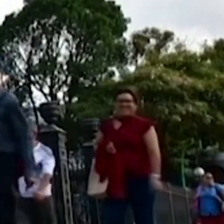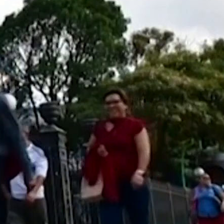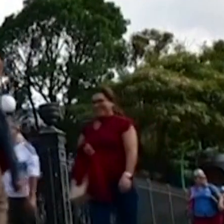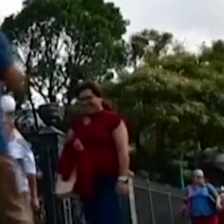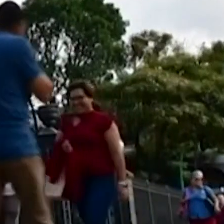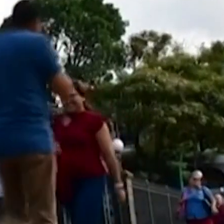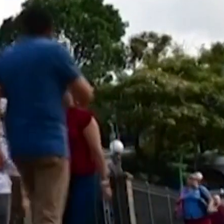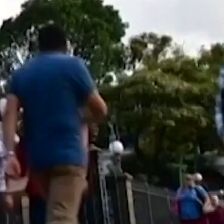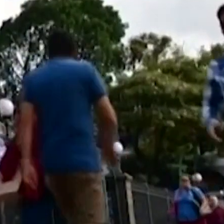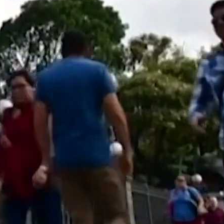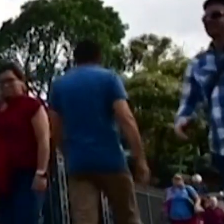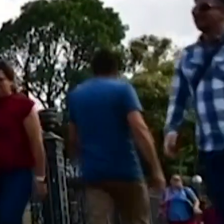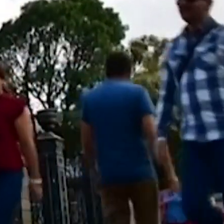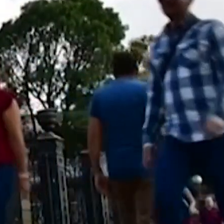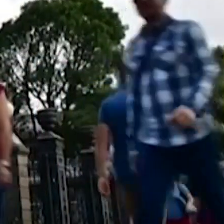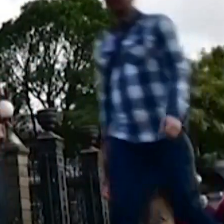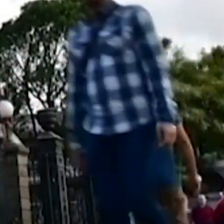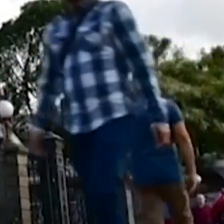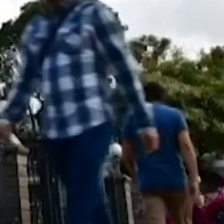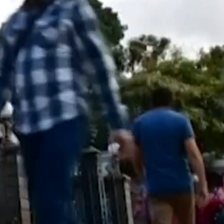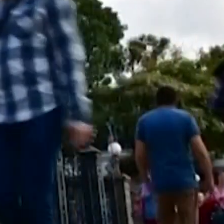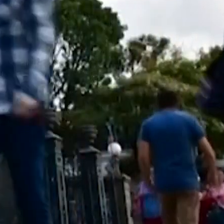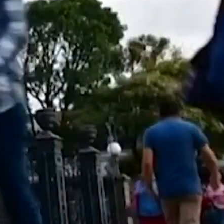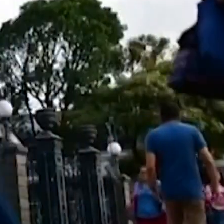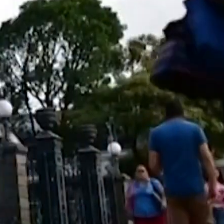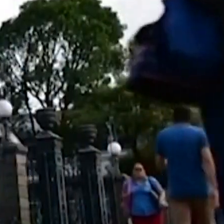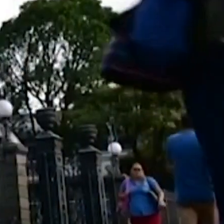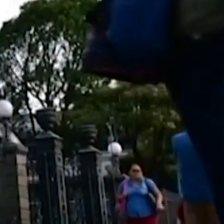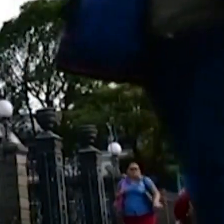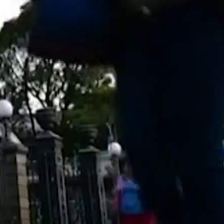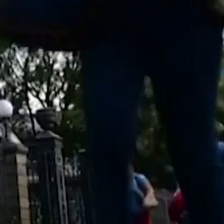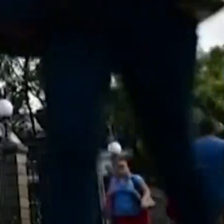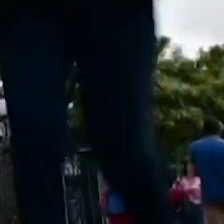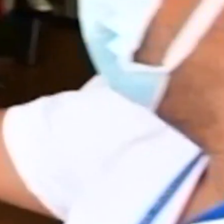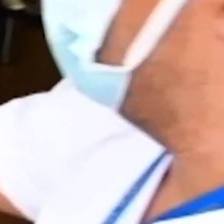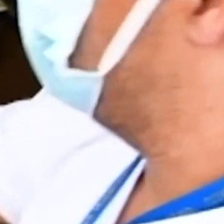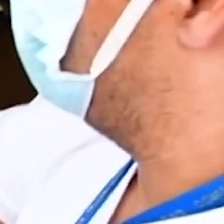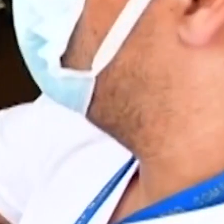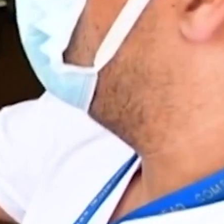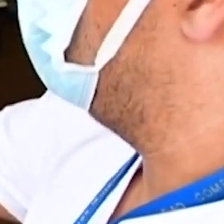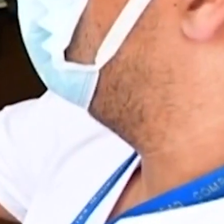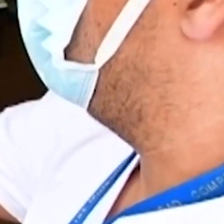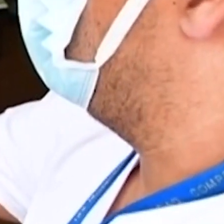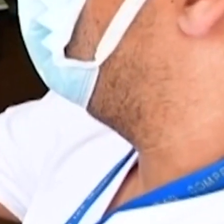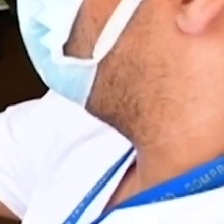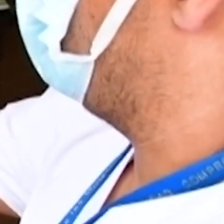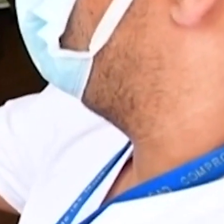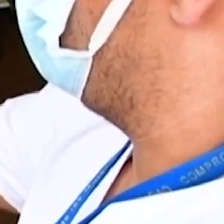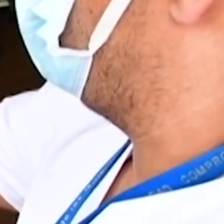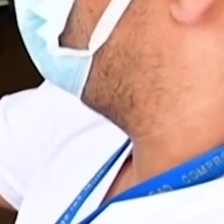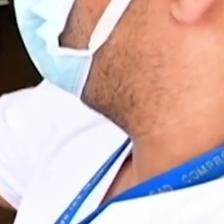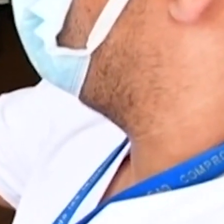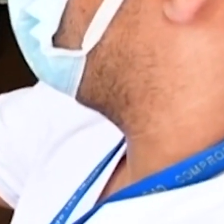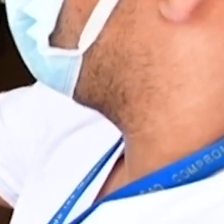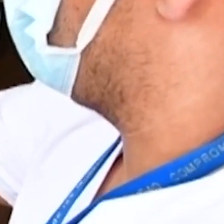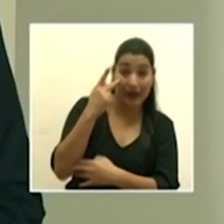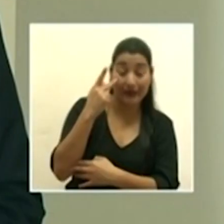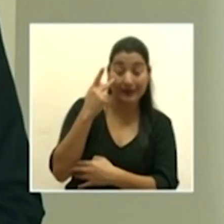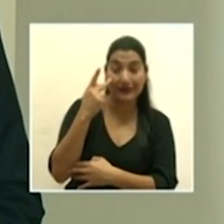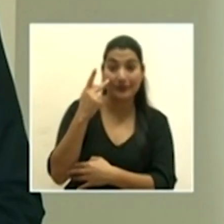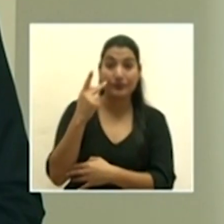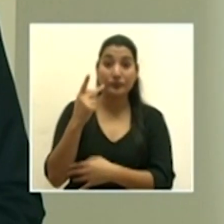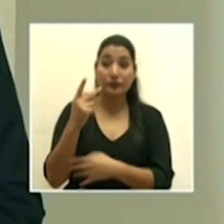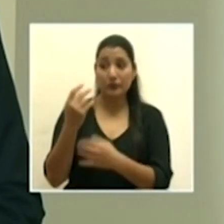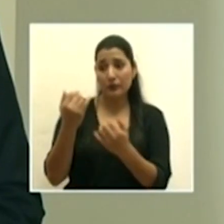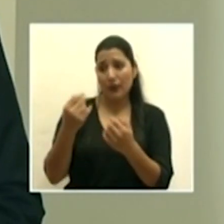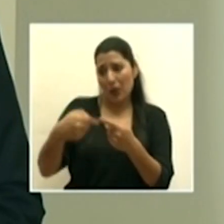usuales. También dan una serie de recomendaciones para vigilar a la vejez costarricense en cuanto a su salud y su estado de ánimo.